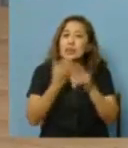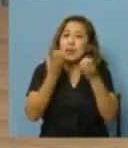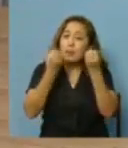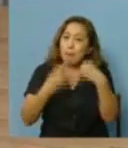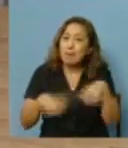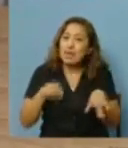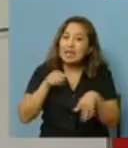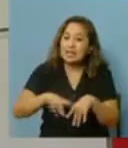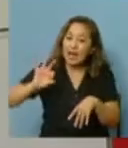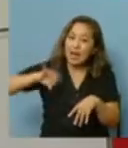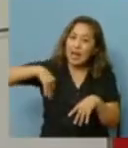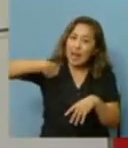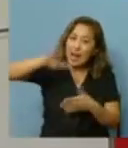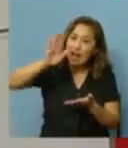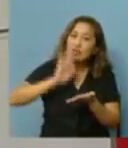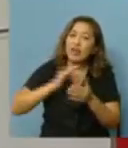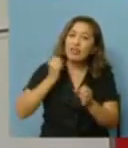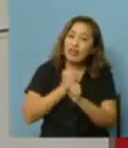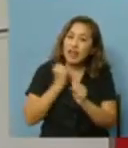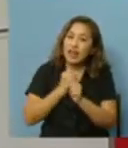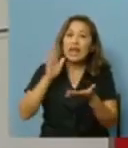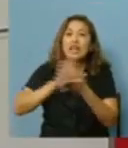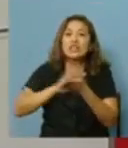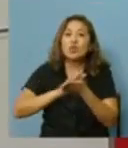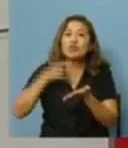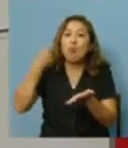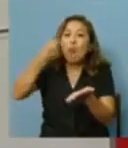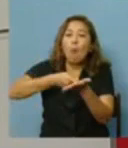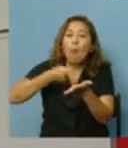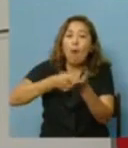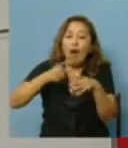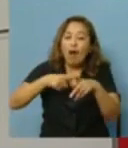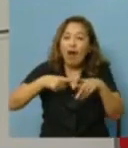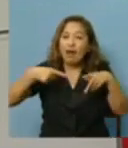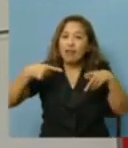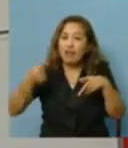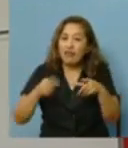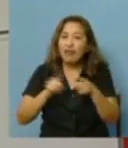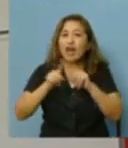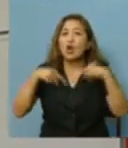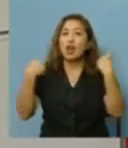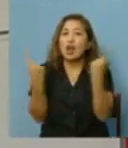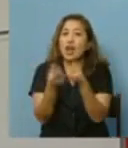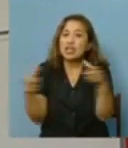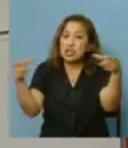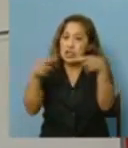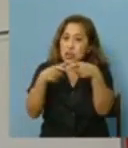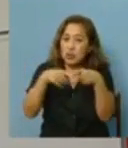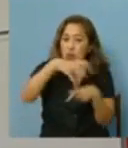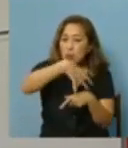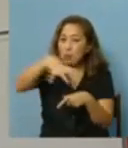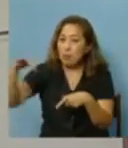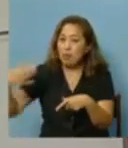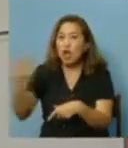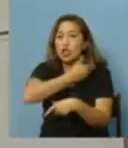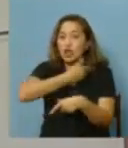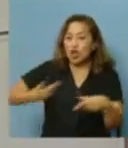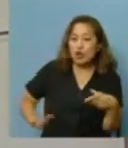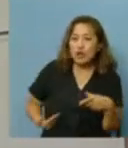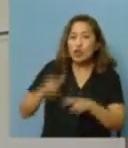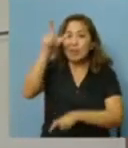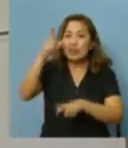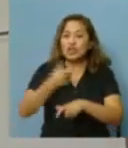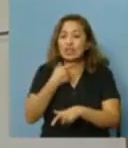comienza el año en la situación por el precio del tabaco las reuniones que se llevan a cabo entre los sectores los gobiernos los